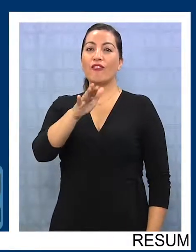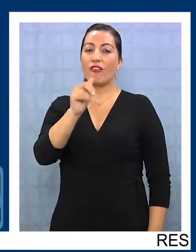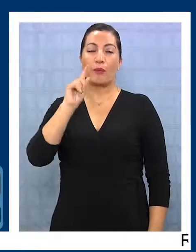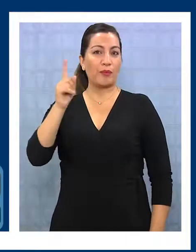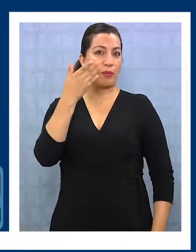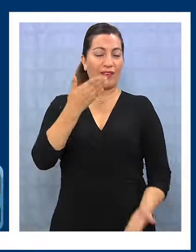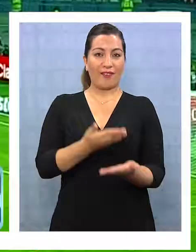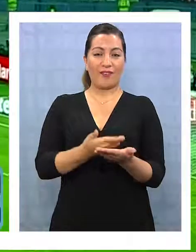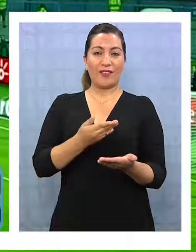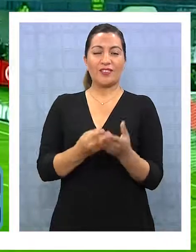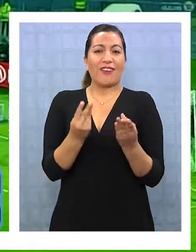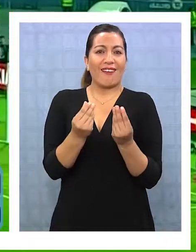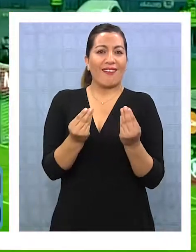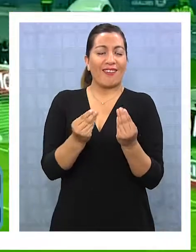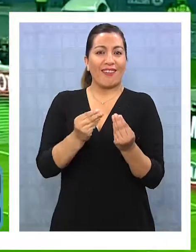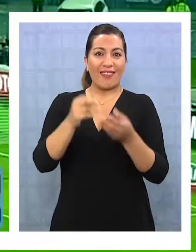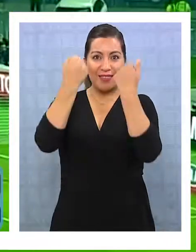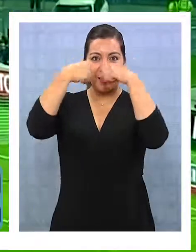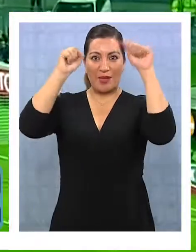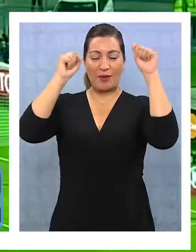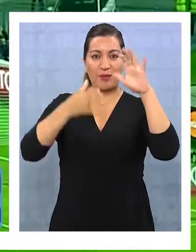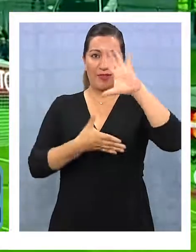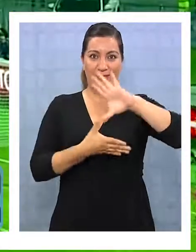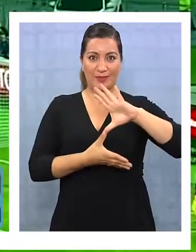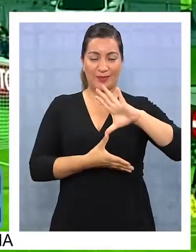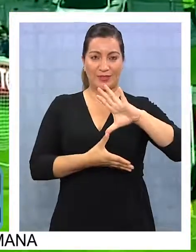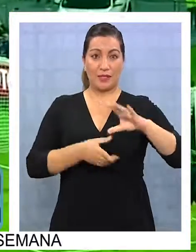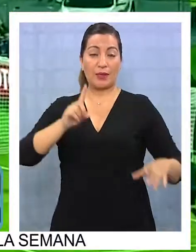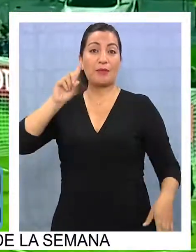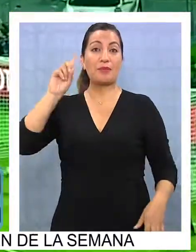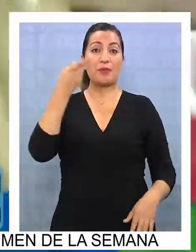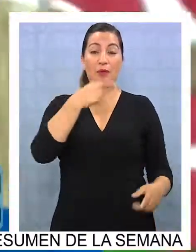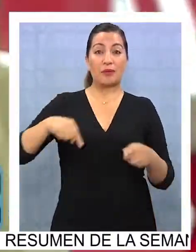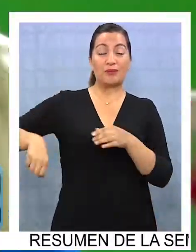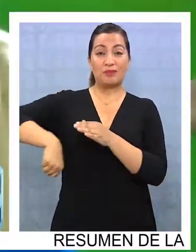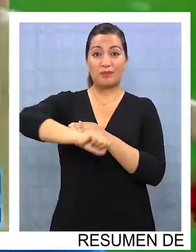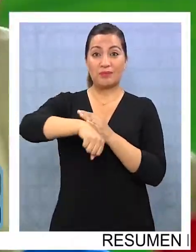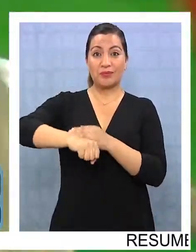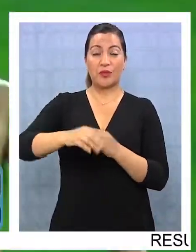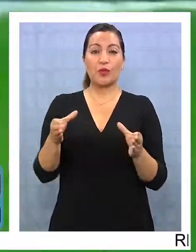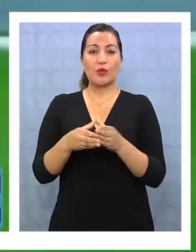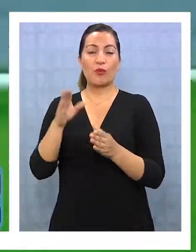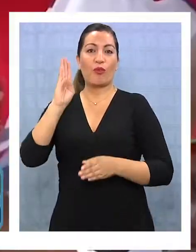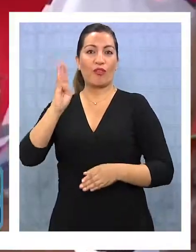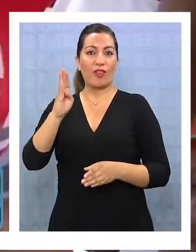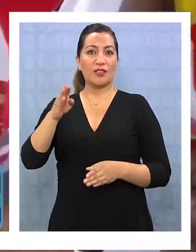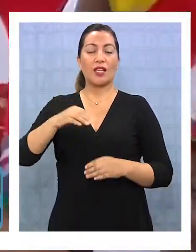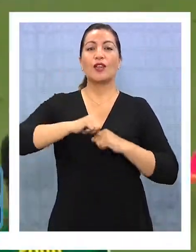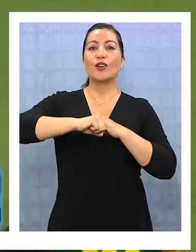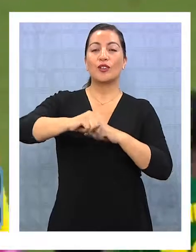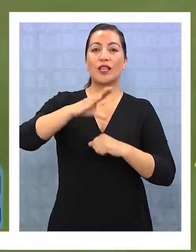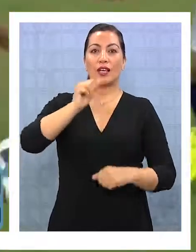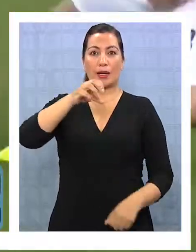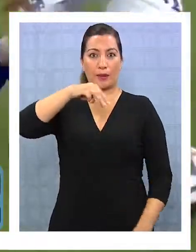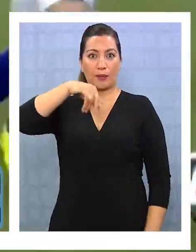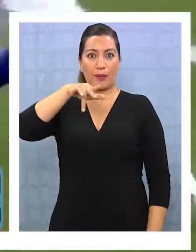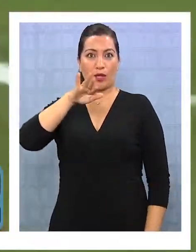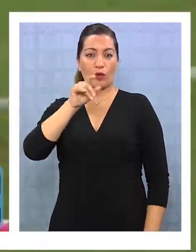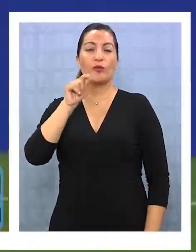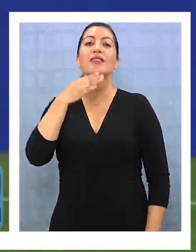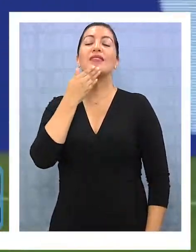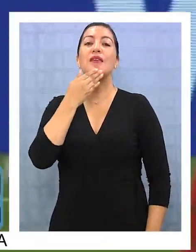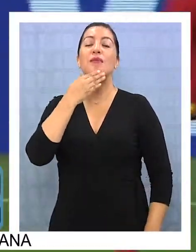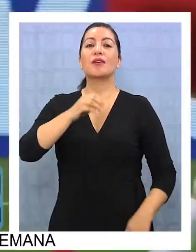primera vez en su calidad de campeón de América. Su primer partido por el grupo B será contra Camerún, teniendo también como